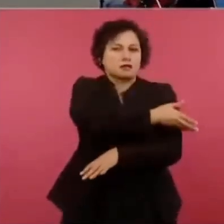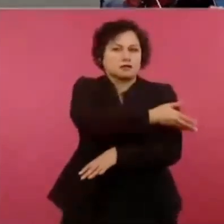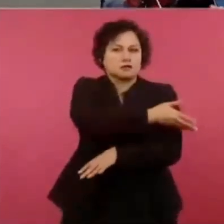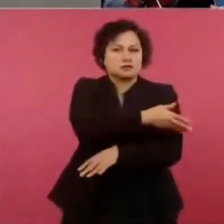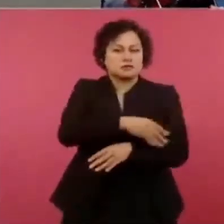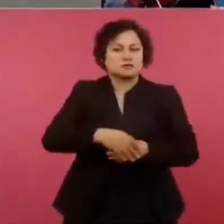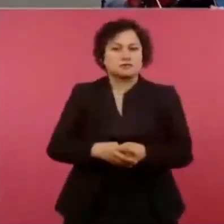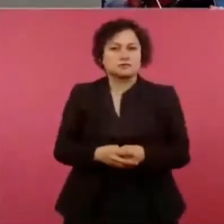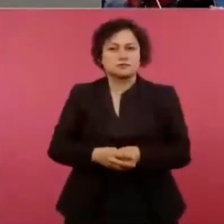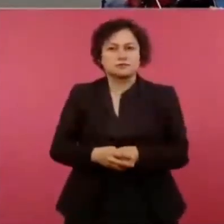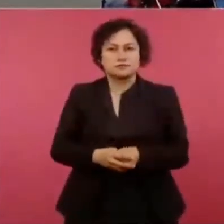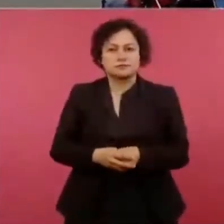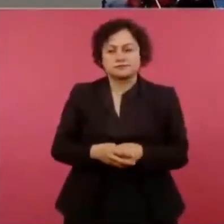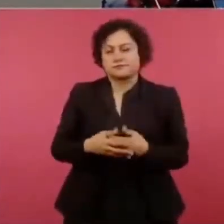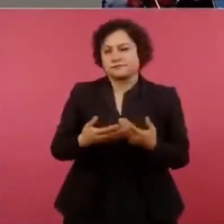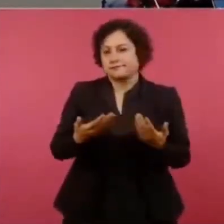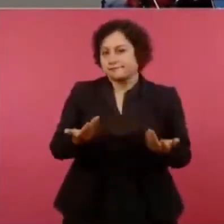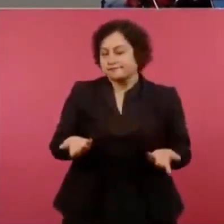Entonces,